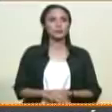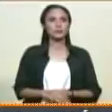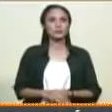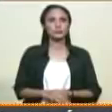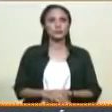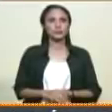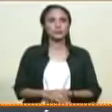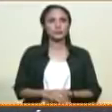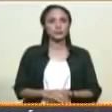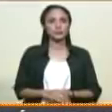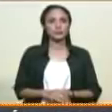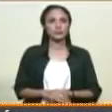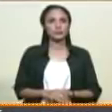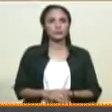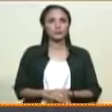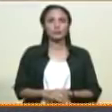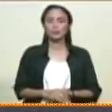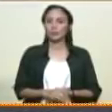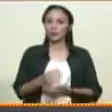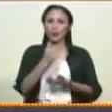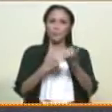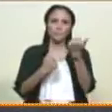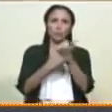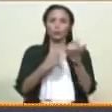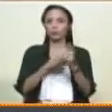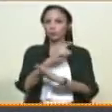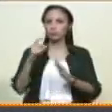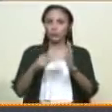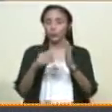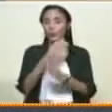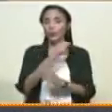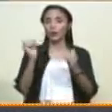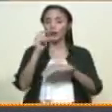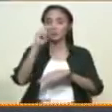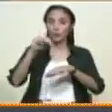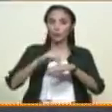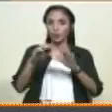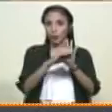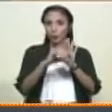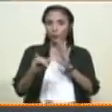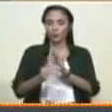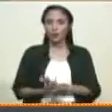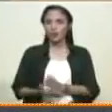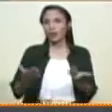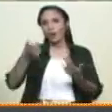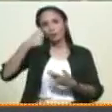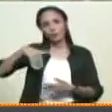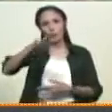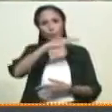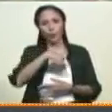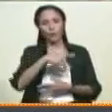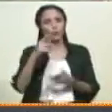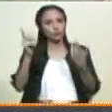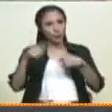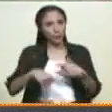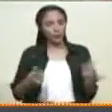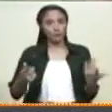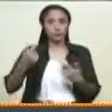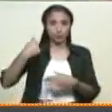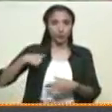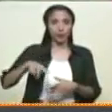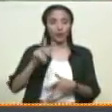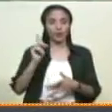Para que esta Asamblea Nacional Constituyente, de la cual nuestro pueblo tiene, porque los